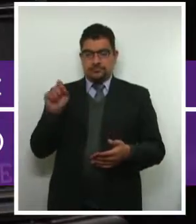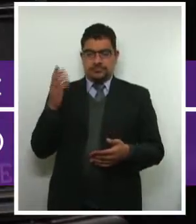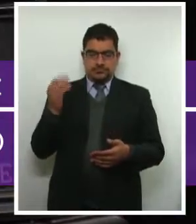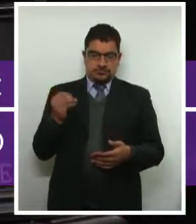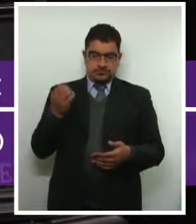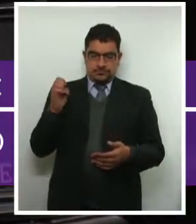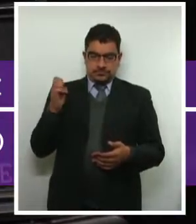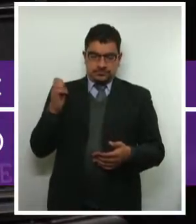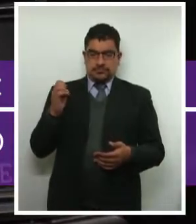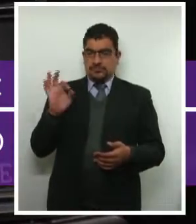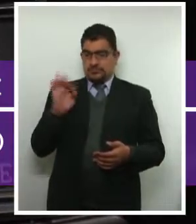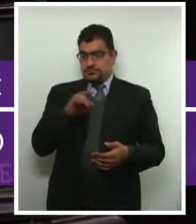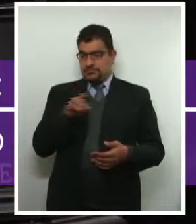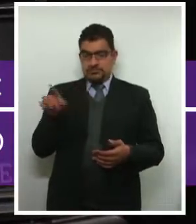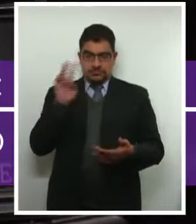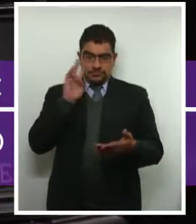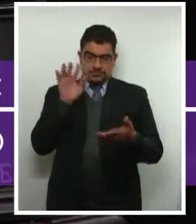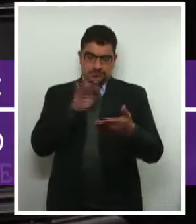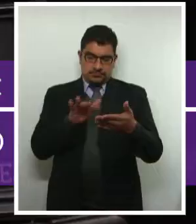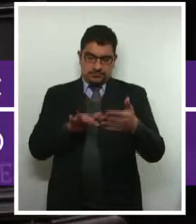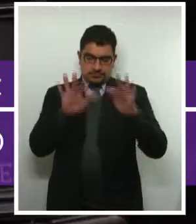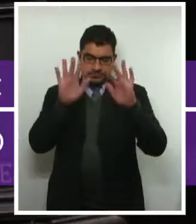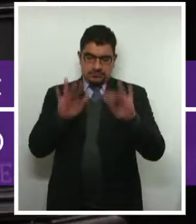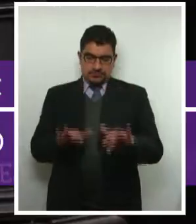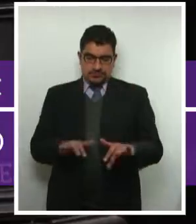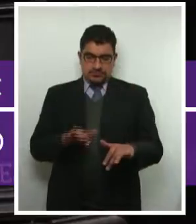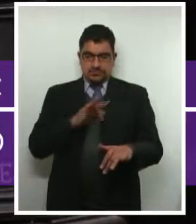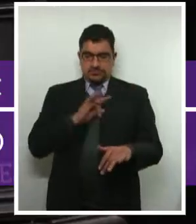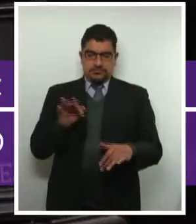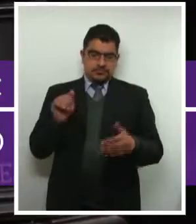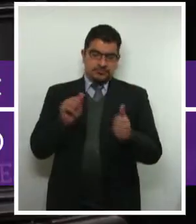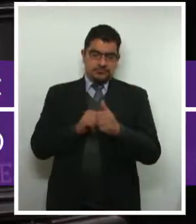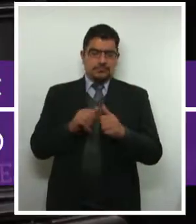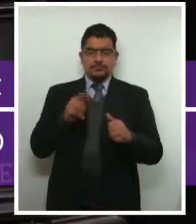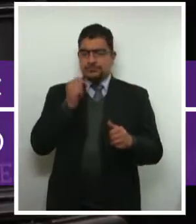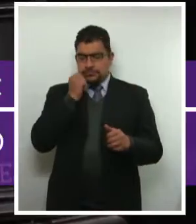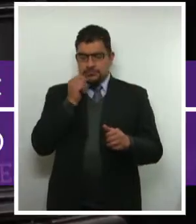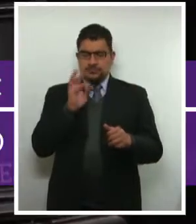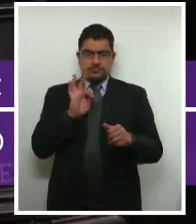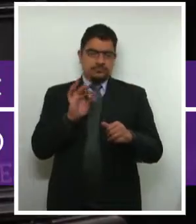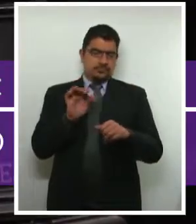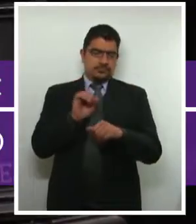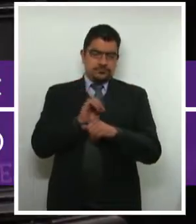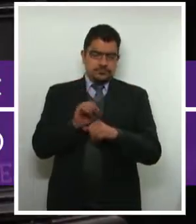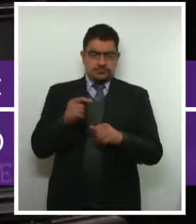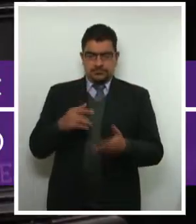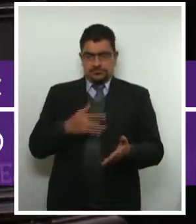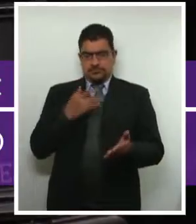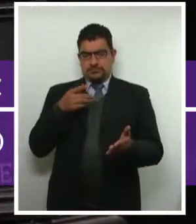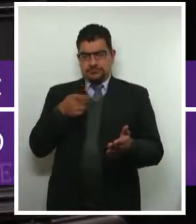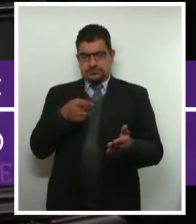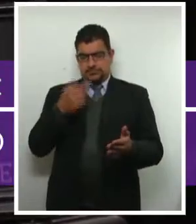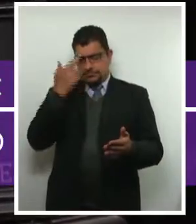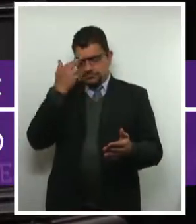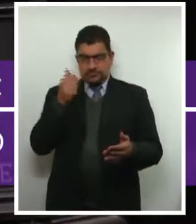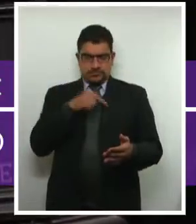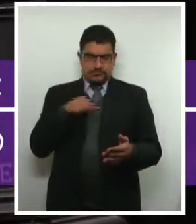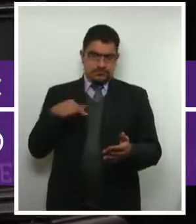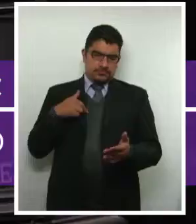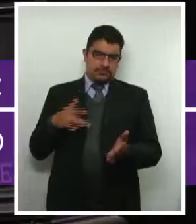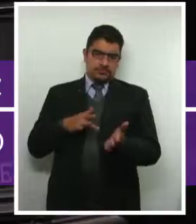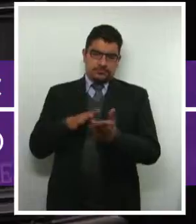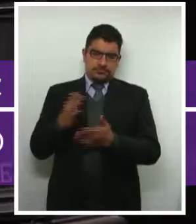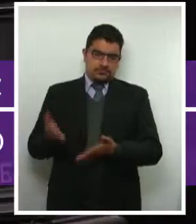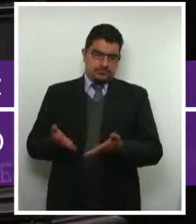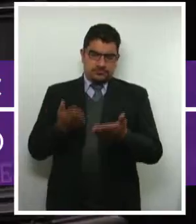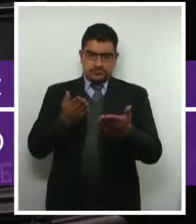29 de enero. Si se le da lectura, por elemental sentido de razón lo